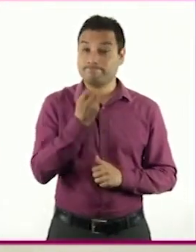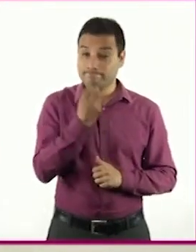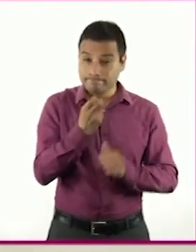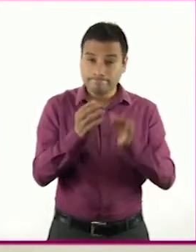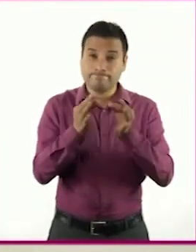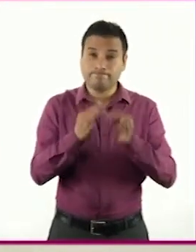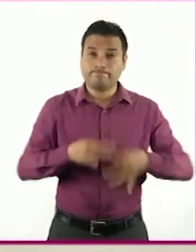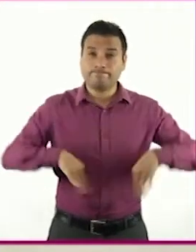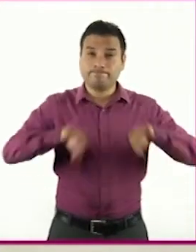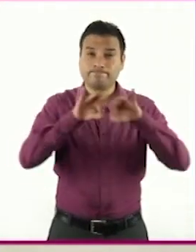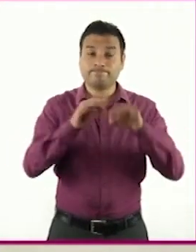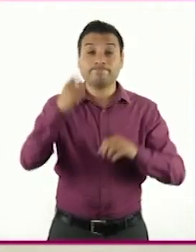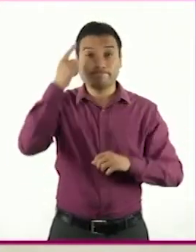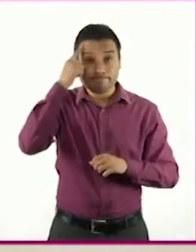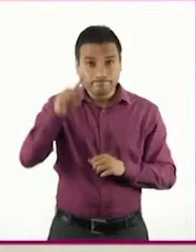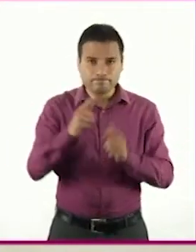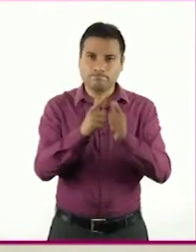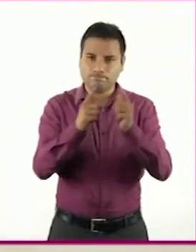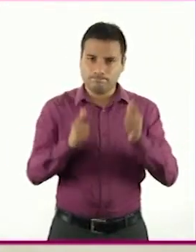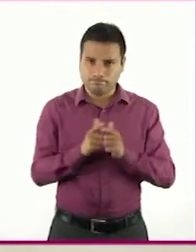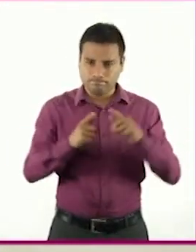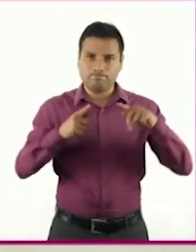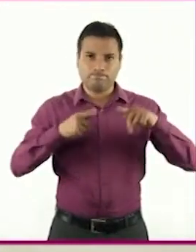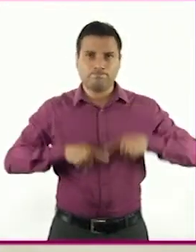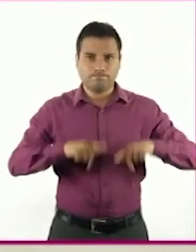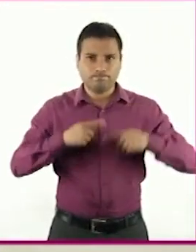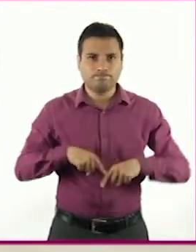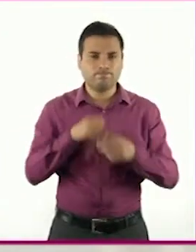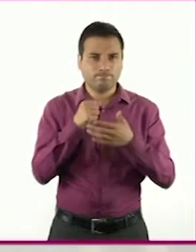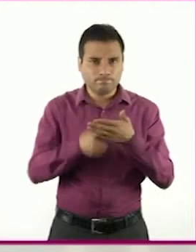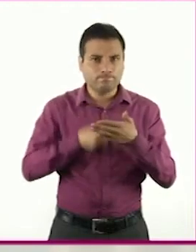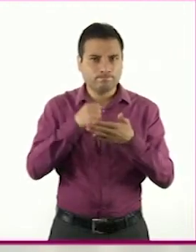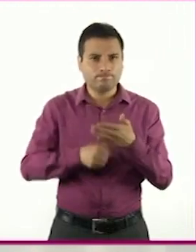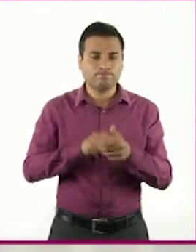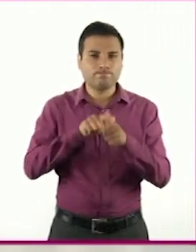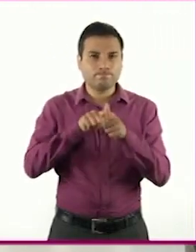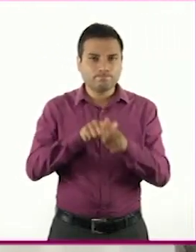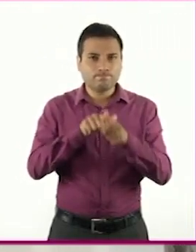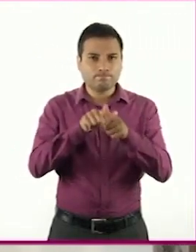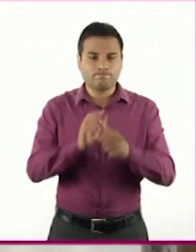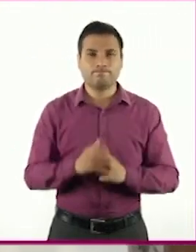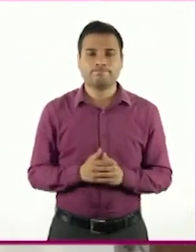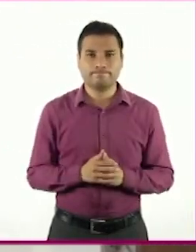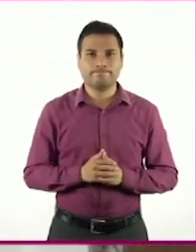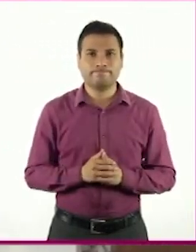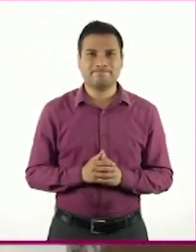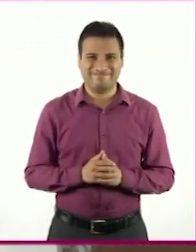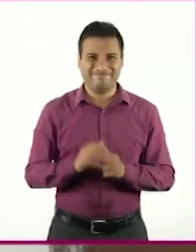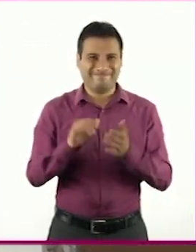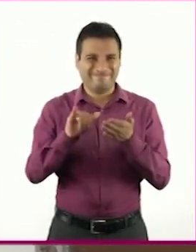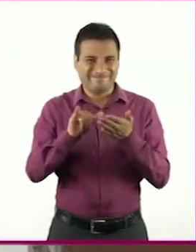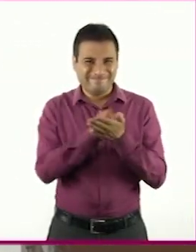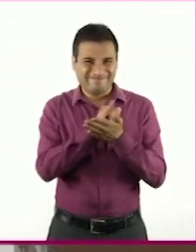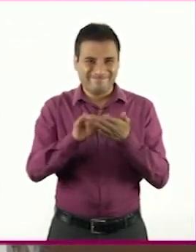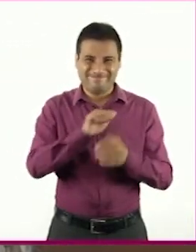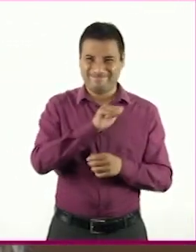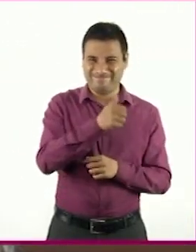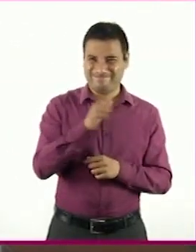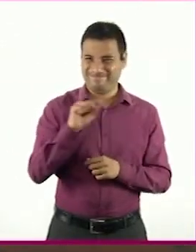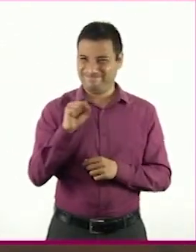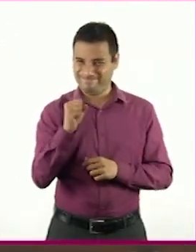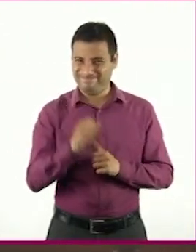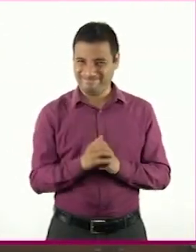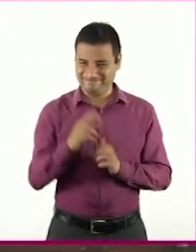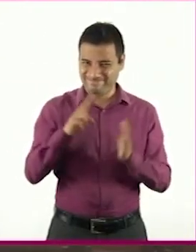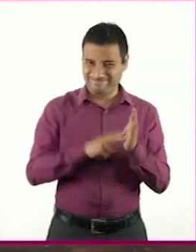la protección de las movilizaciones y sus participantes, que después de los atentados terroristas en Nueva York el 11 de septiembre